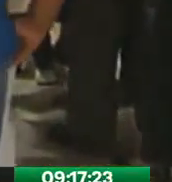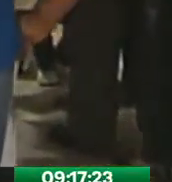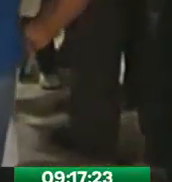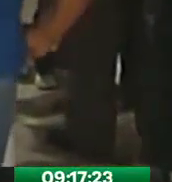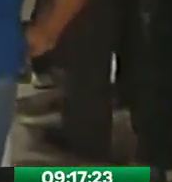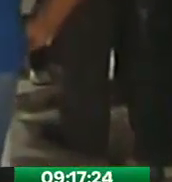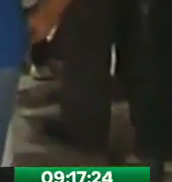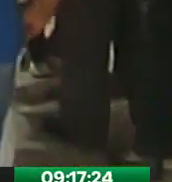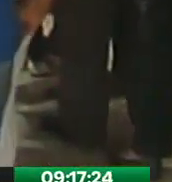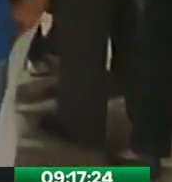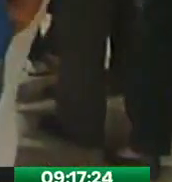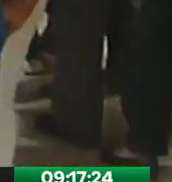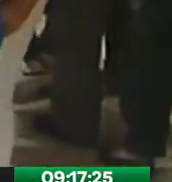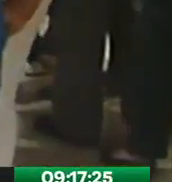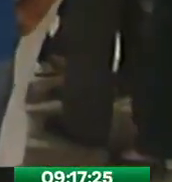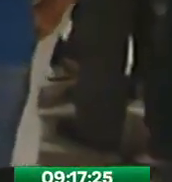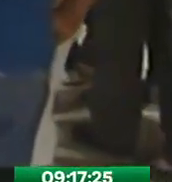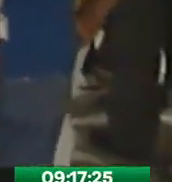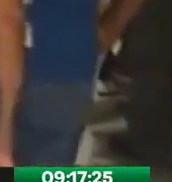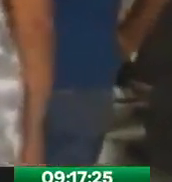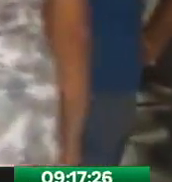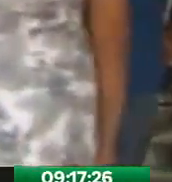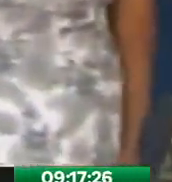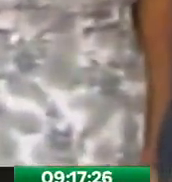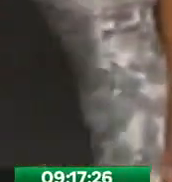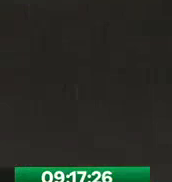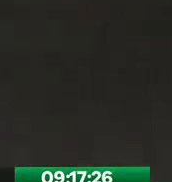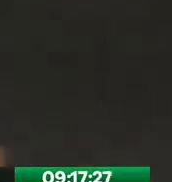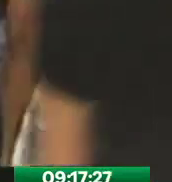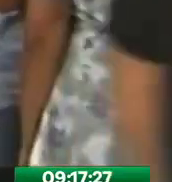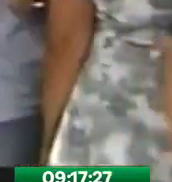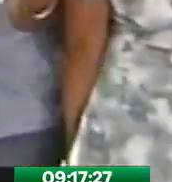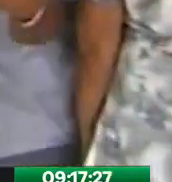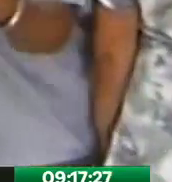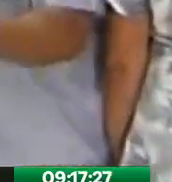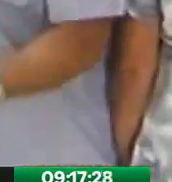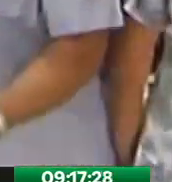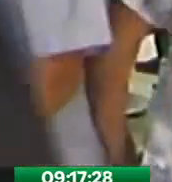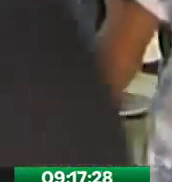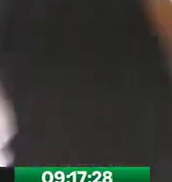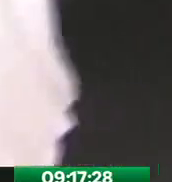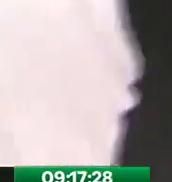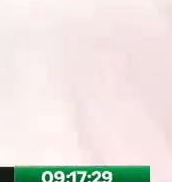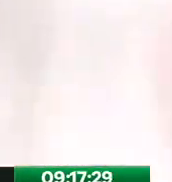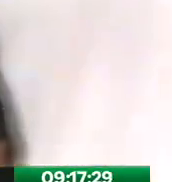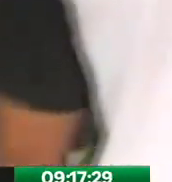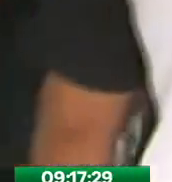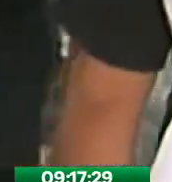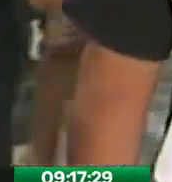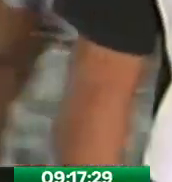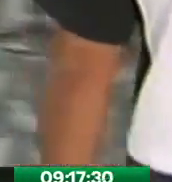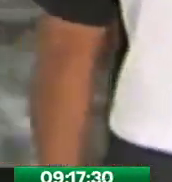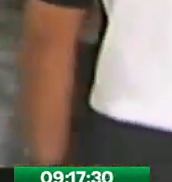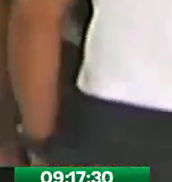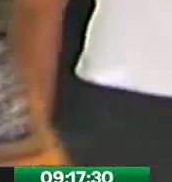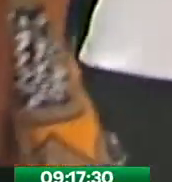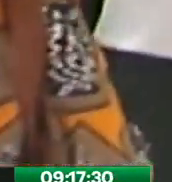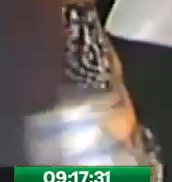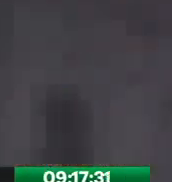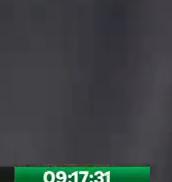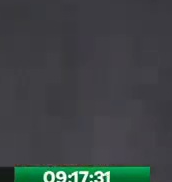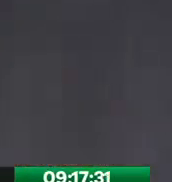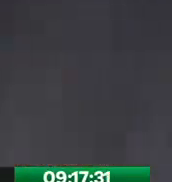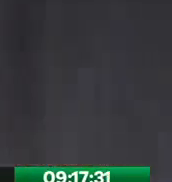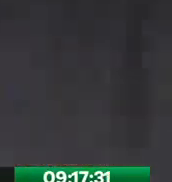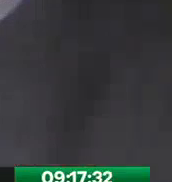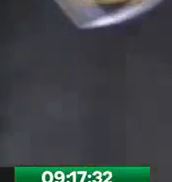a poco se acorta y ya están saliendo con sus documentos, con el pago respectivo, y dicen que de aquí no vienen hasta el otro